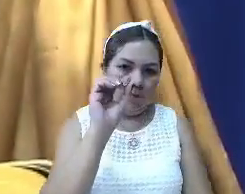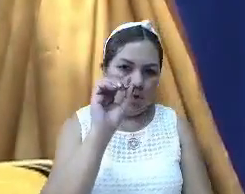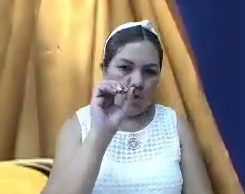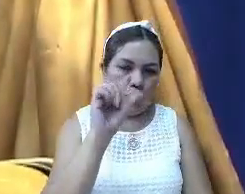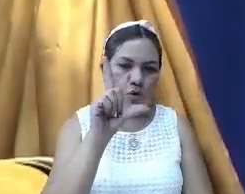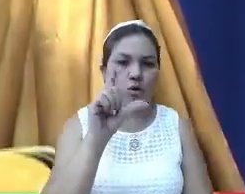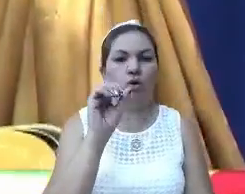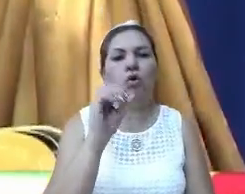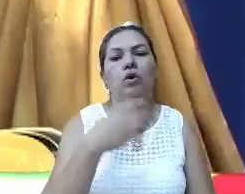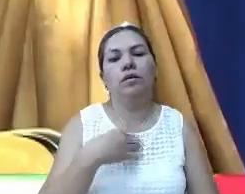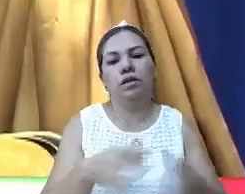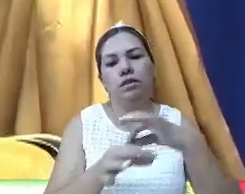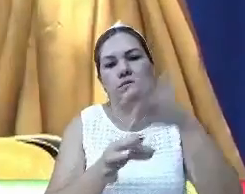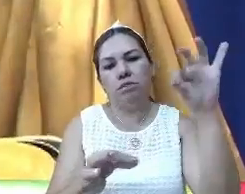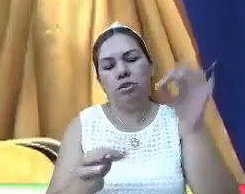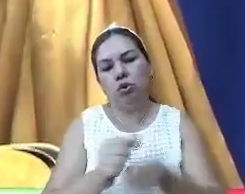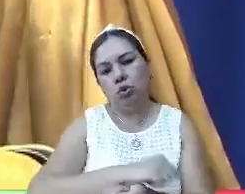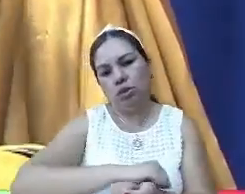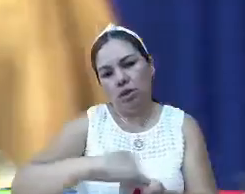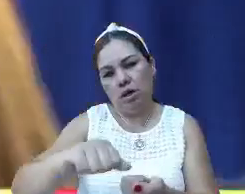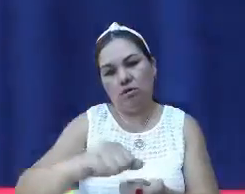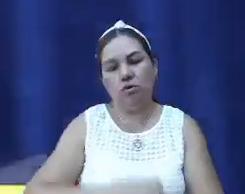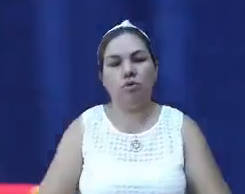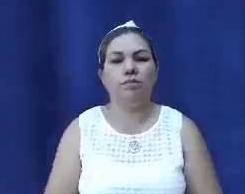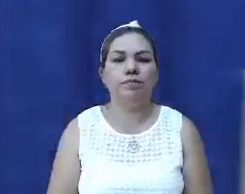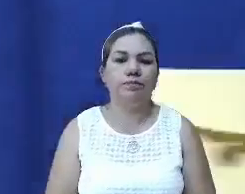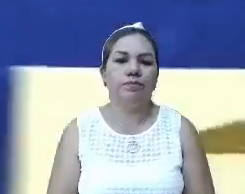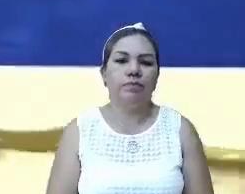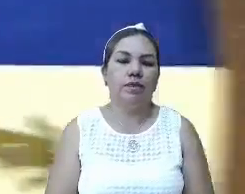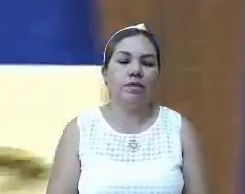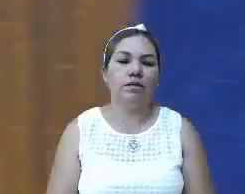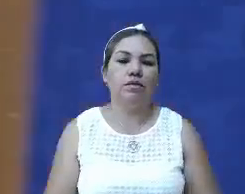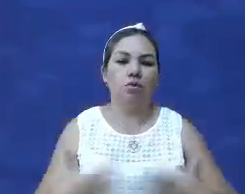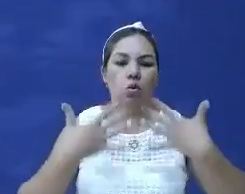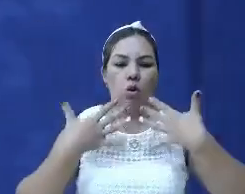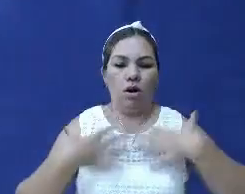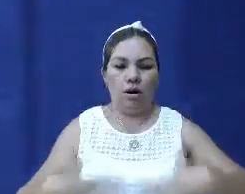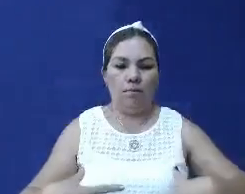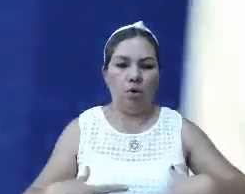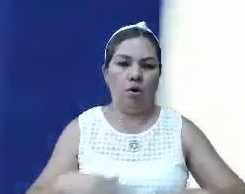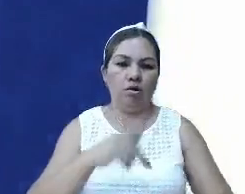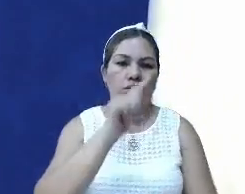templo del Espíritu Santo. Diga conmigo: templo del Espíritu Santo.